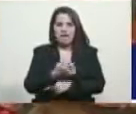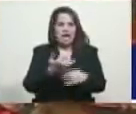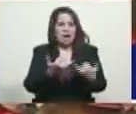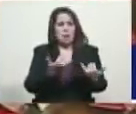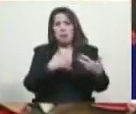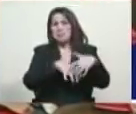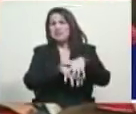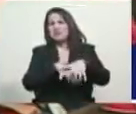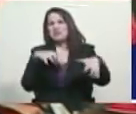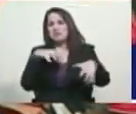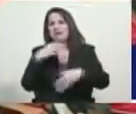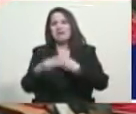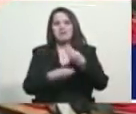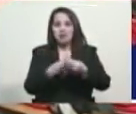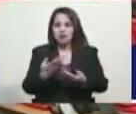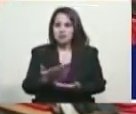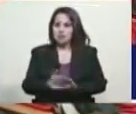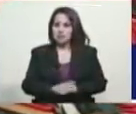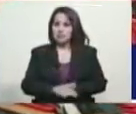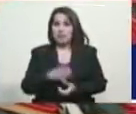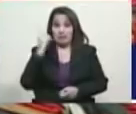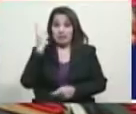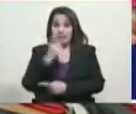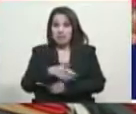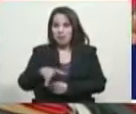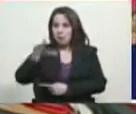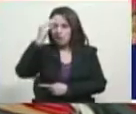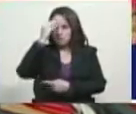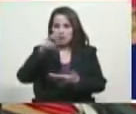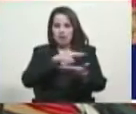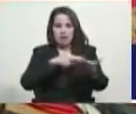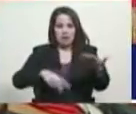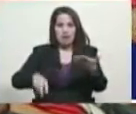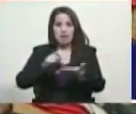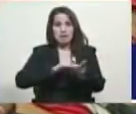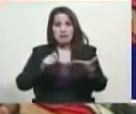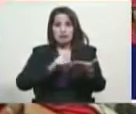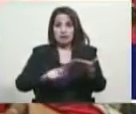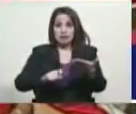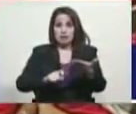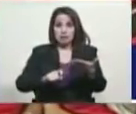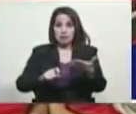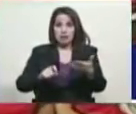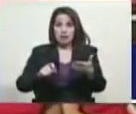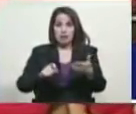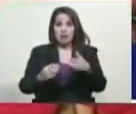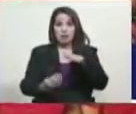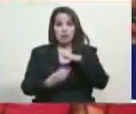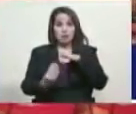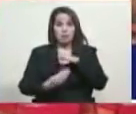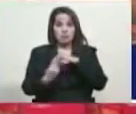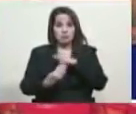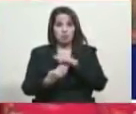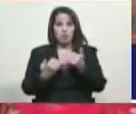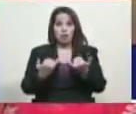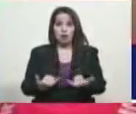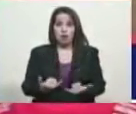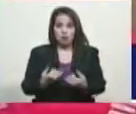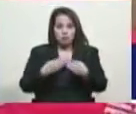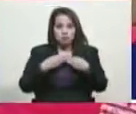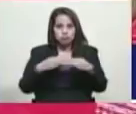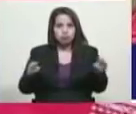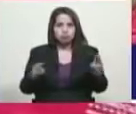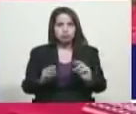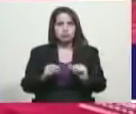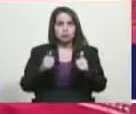millones de compatriotas que están aprendiendo a leer, a escribir y sacando su primaria? Hay que abrirle la puerta de